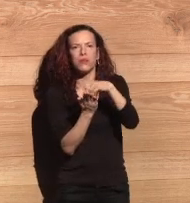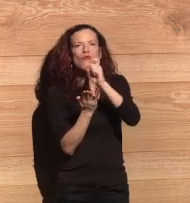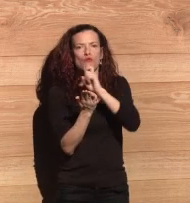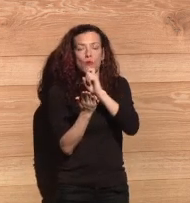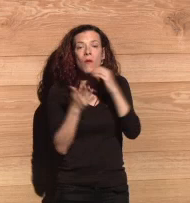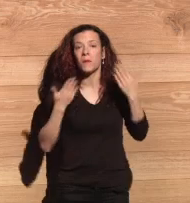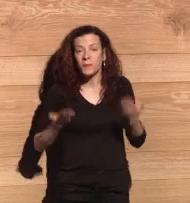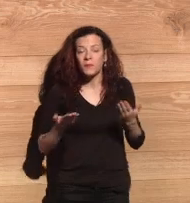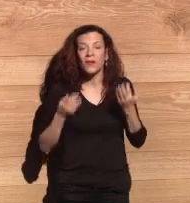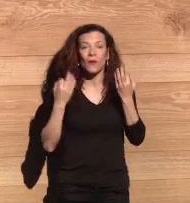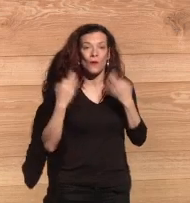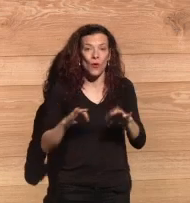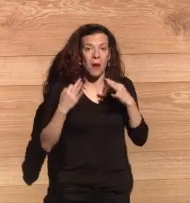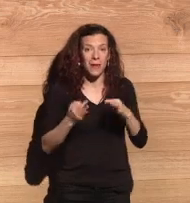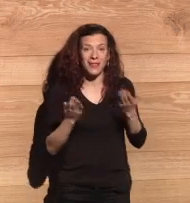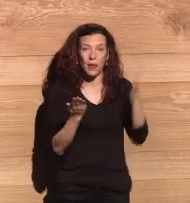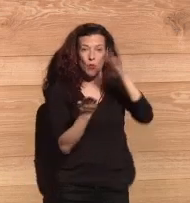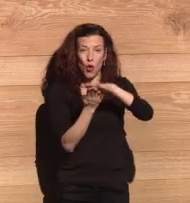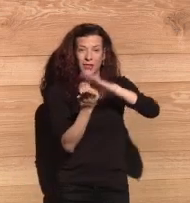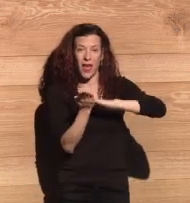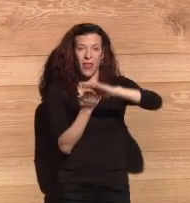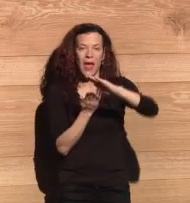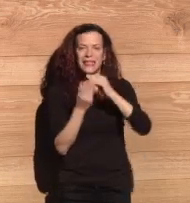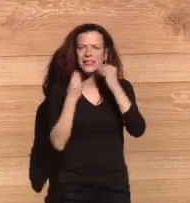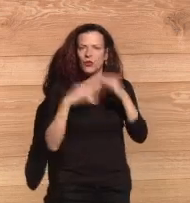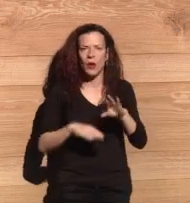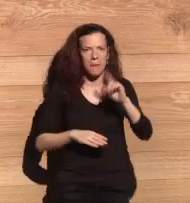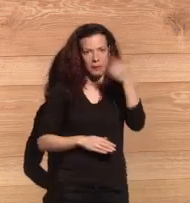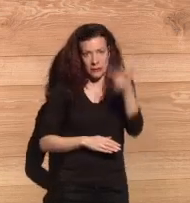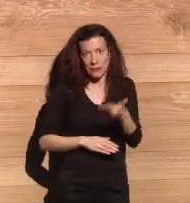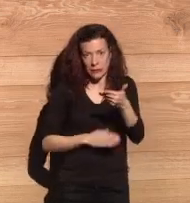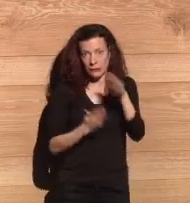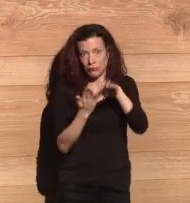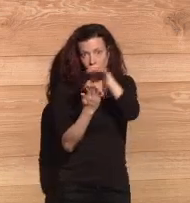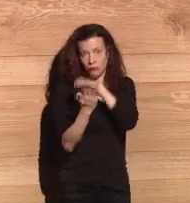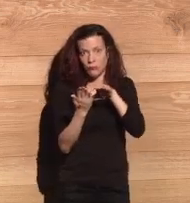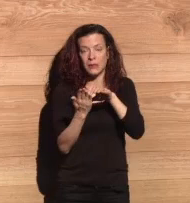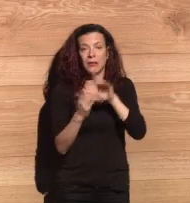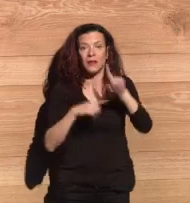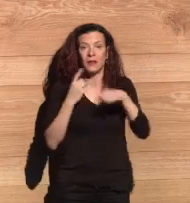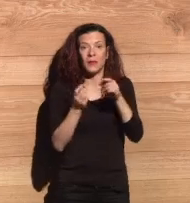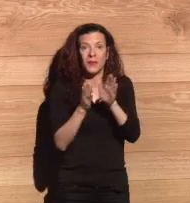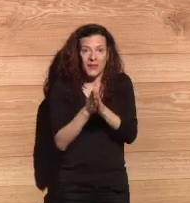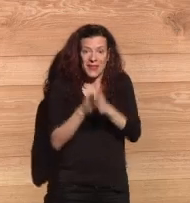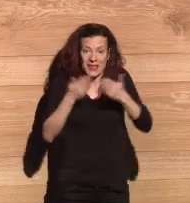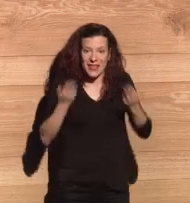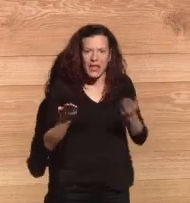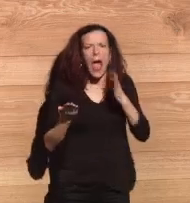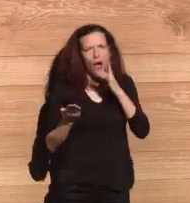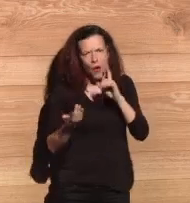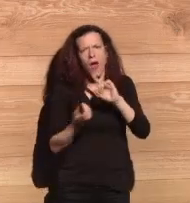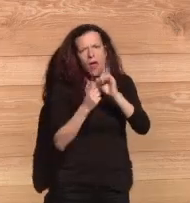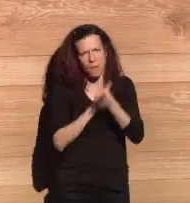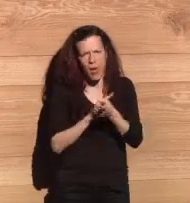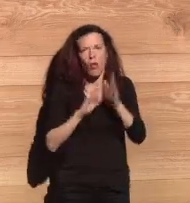Pues normalmente en las portadas están las grandes historias, los breaking news. Y dentro de los magazines ahora ha cambiado mucho, pero antes